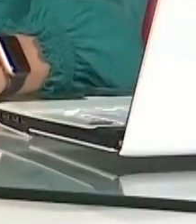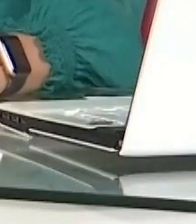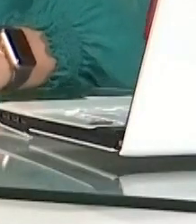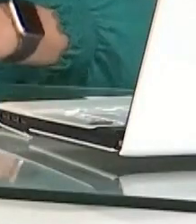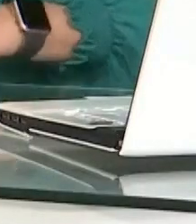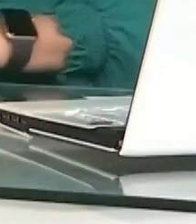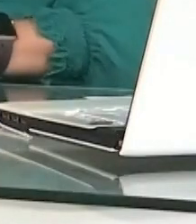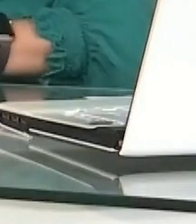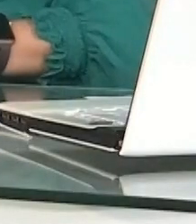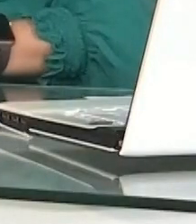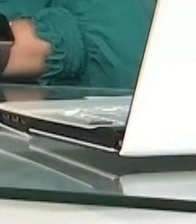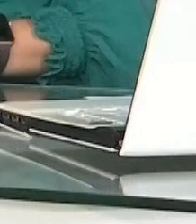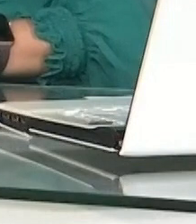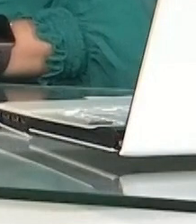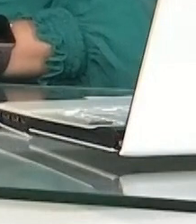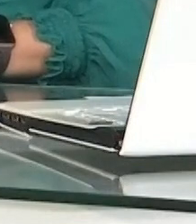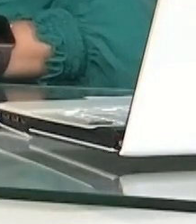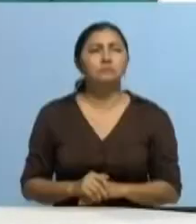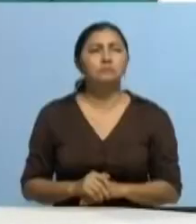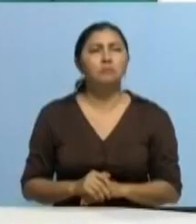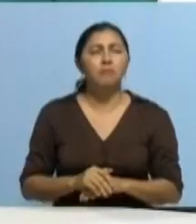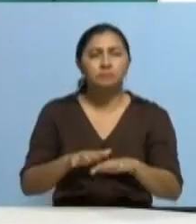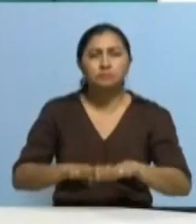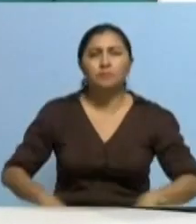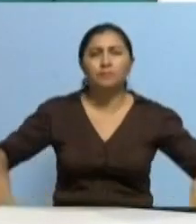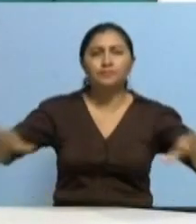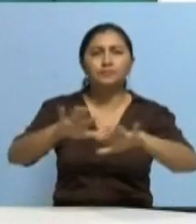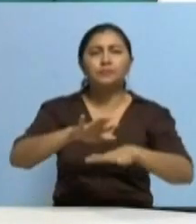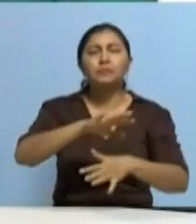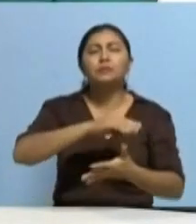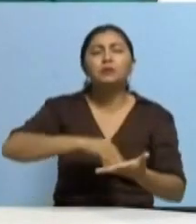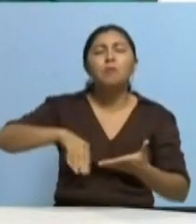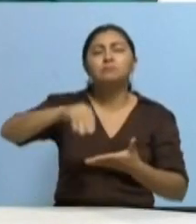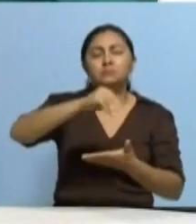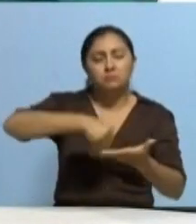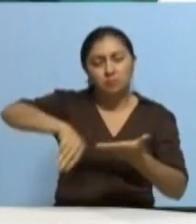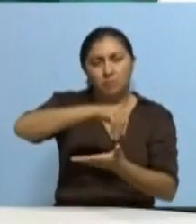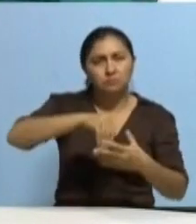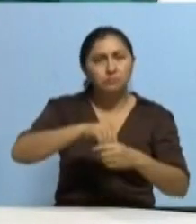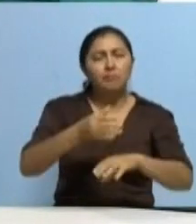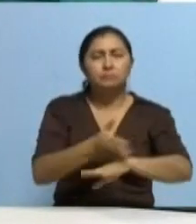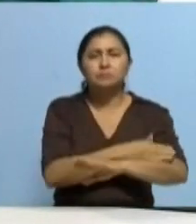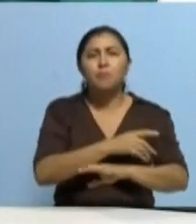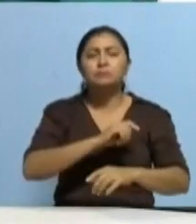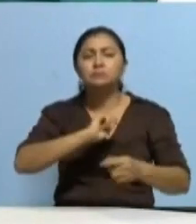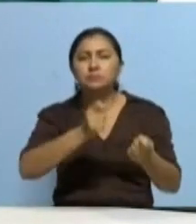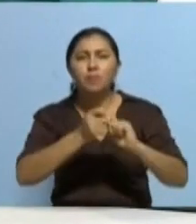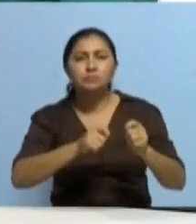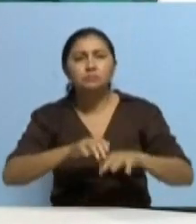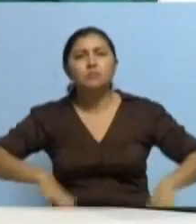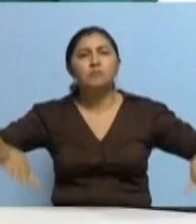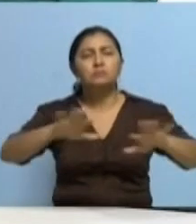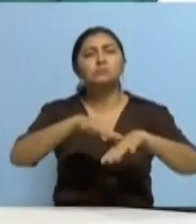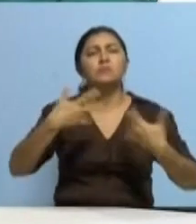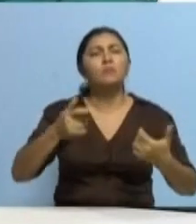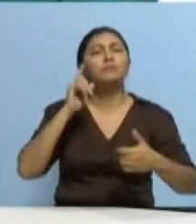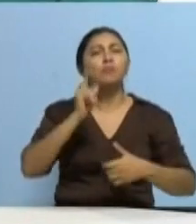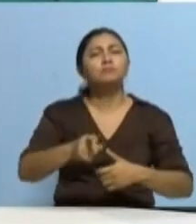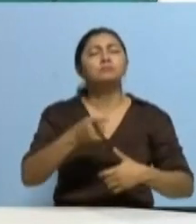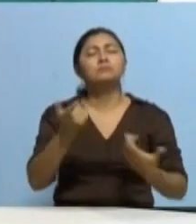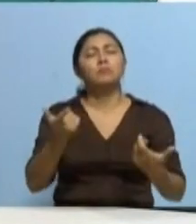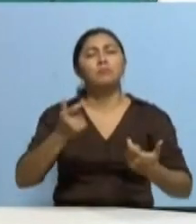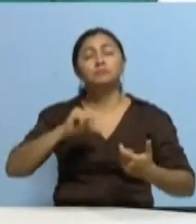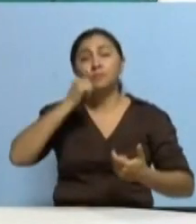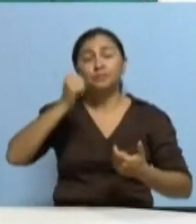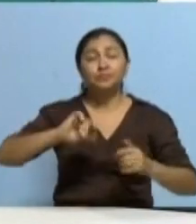Gracias por continuar con nosotros. El área metropolitana de Barranquilla programó unos cambios viales para el día de mañana viernes con motivo de la celebración de la Guacherna. Blanca,